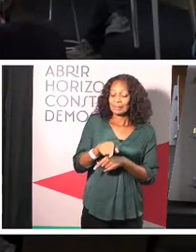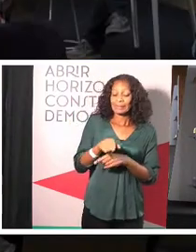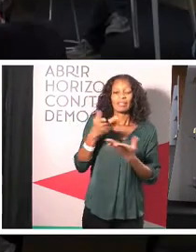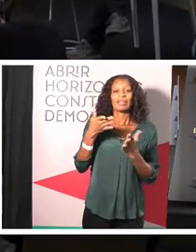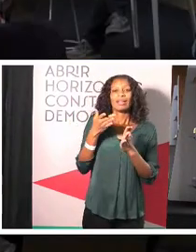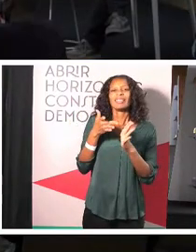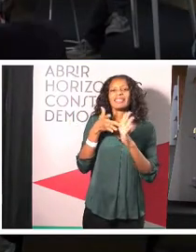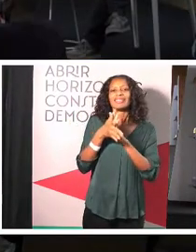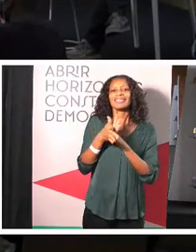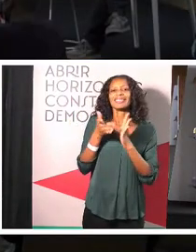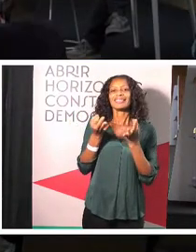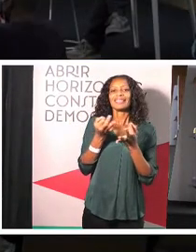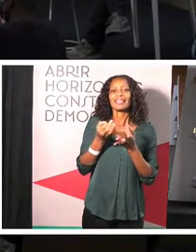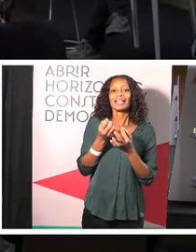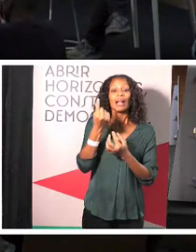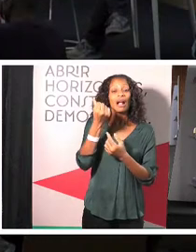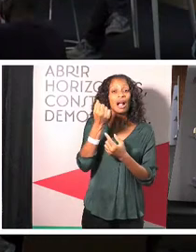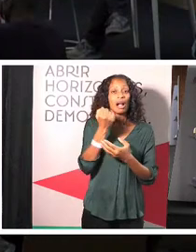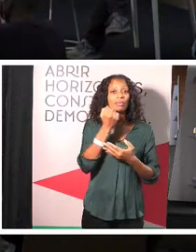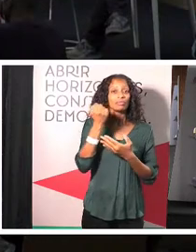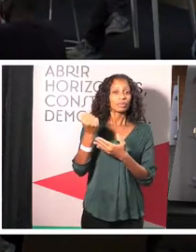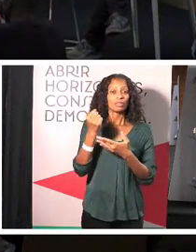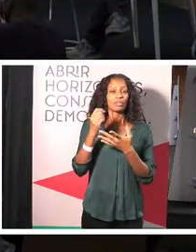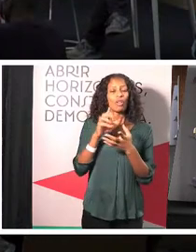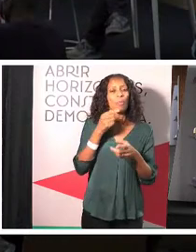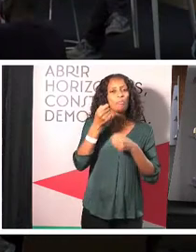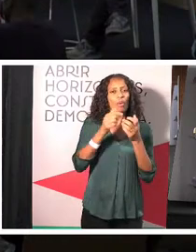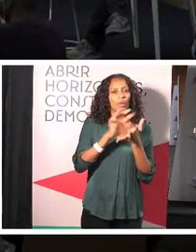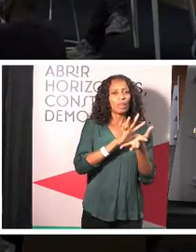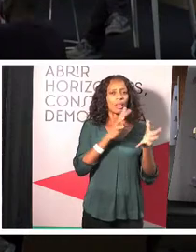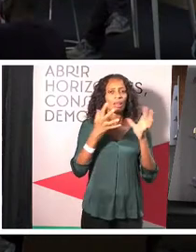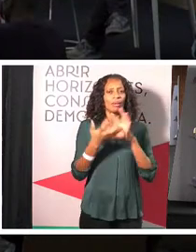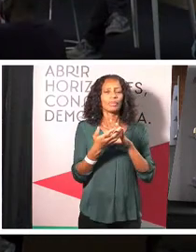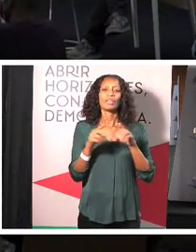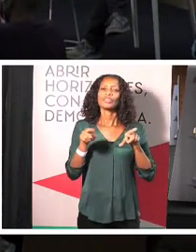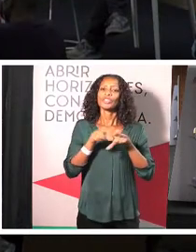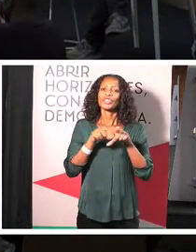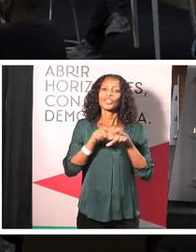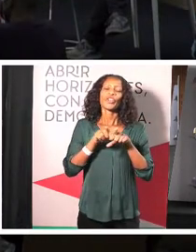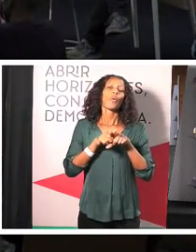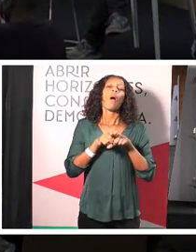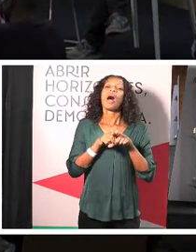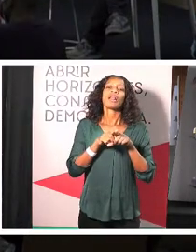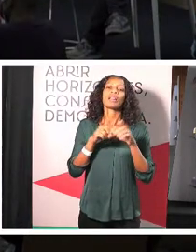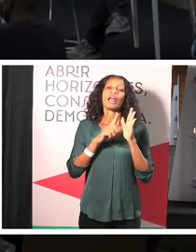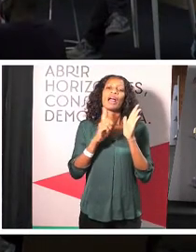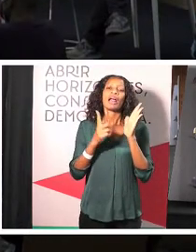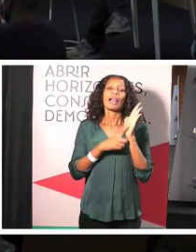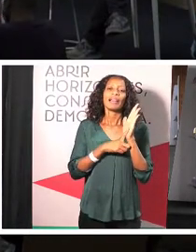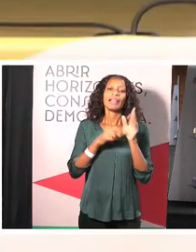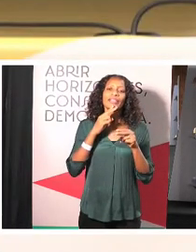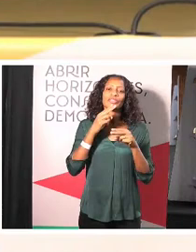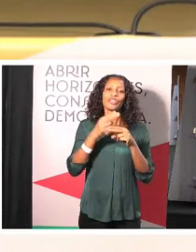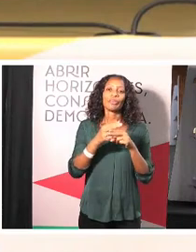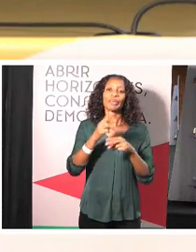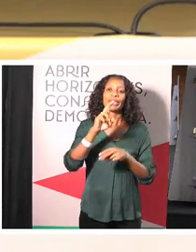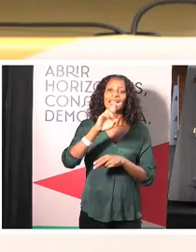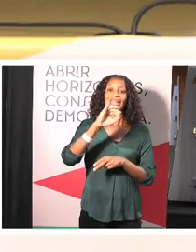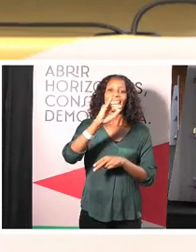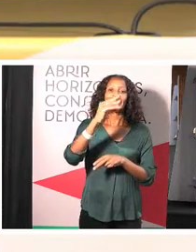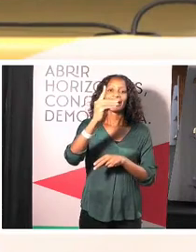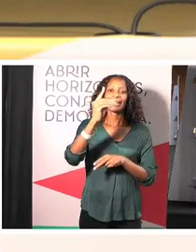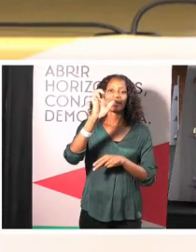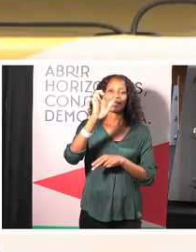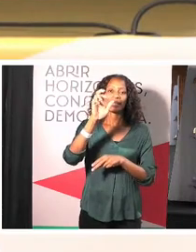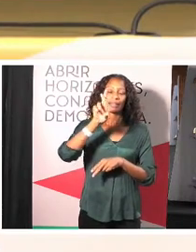ultracapitalismo, por ejemplo, se va adaptando a medida que se implantan leyes como la ley Rider. O sea, es verdad que muchas de las empresas se han mantenido y